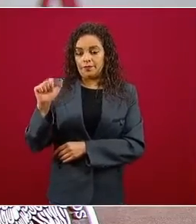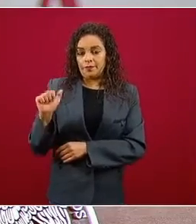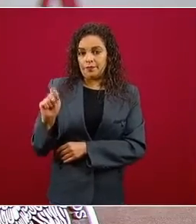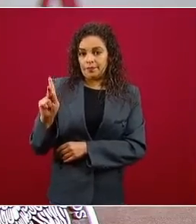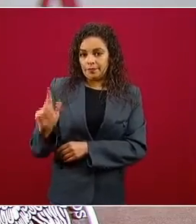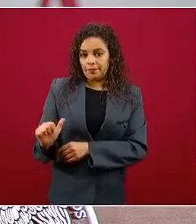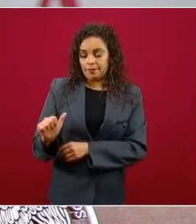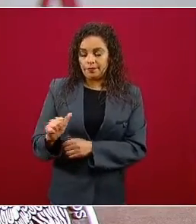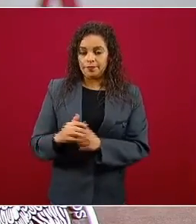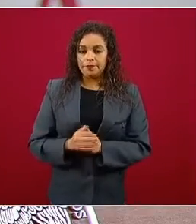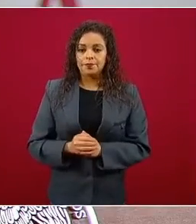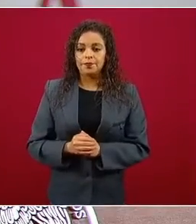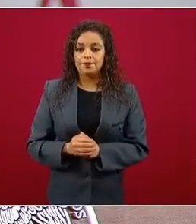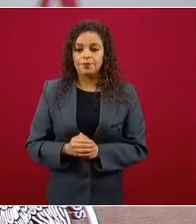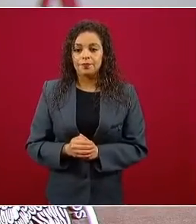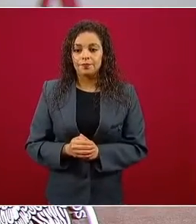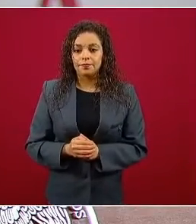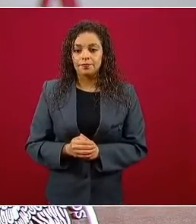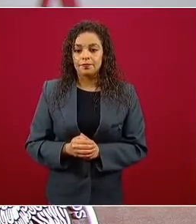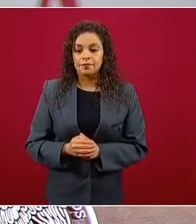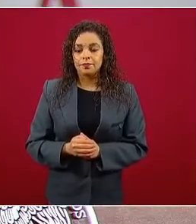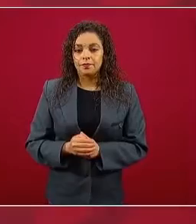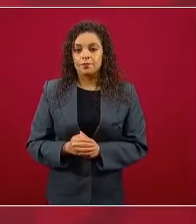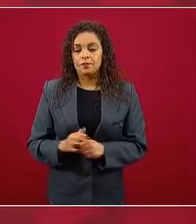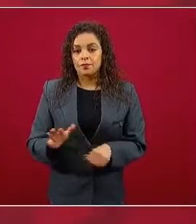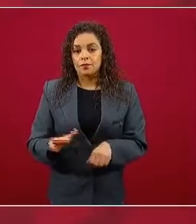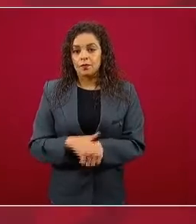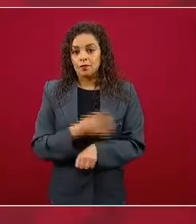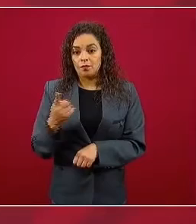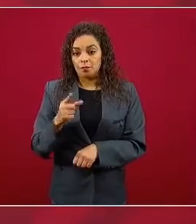porque estamos por terminar